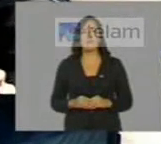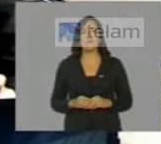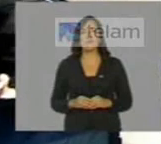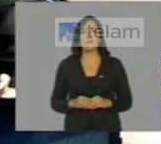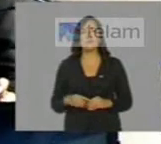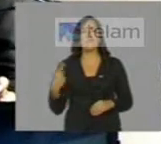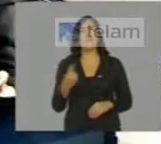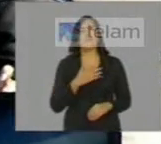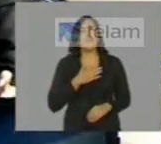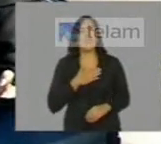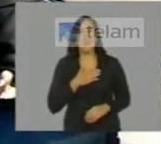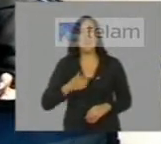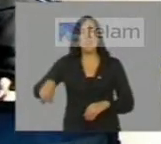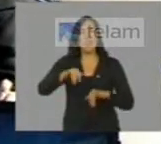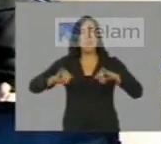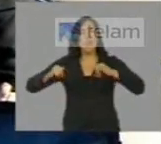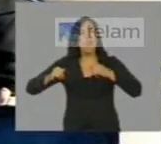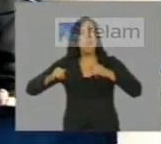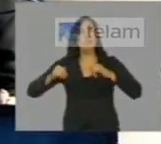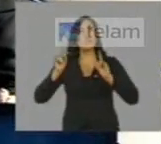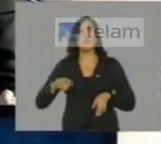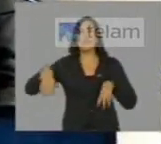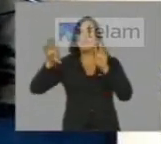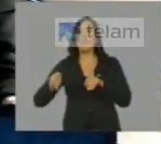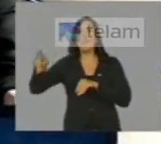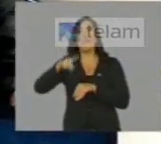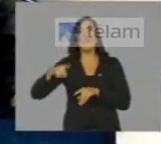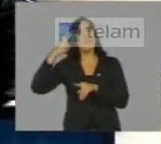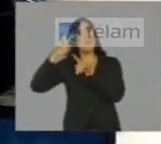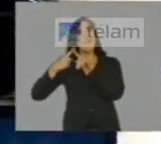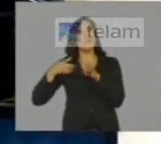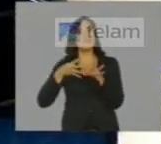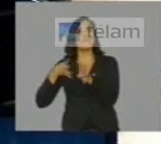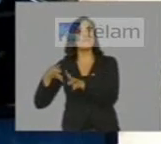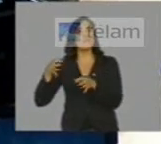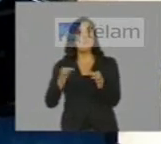mis queridos jóvenes y también mis queridos combatientes de Malvinas,